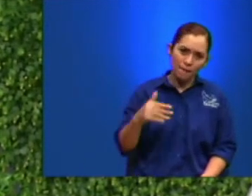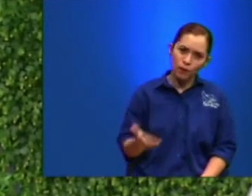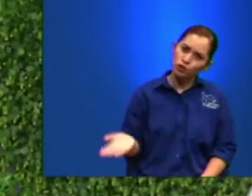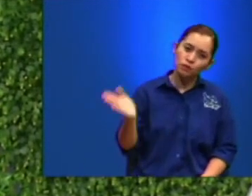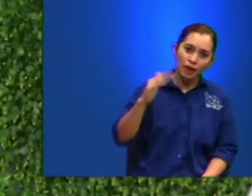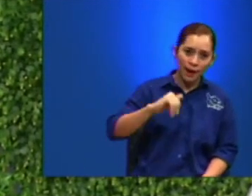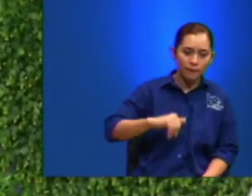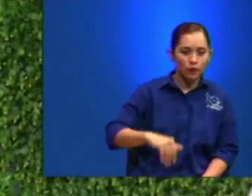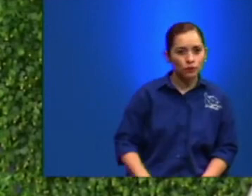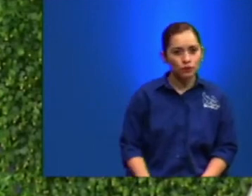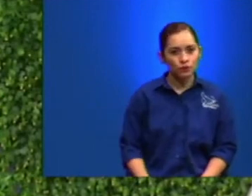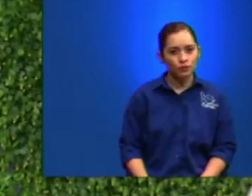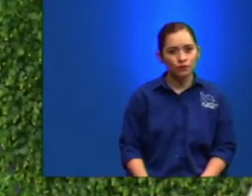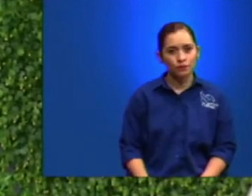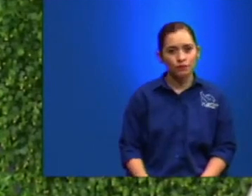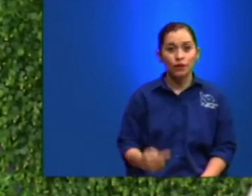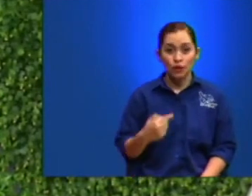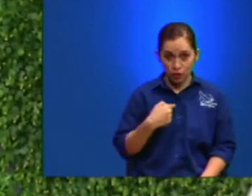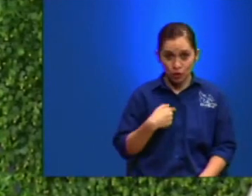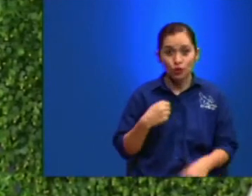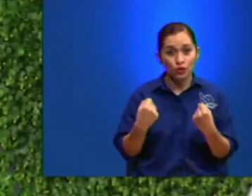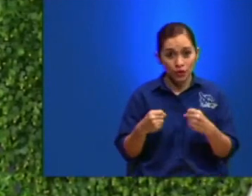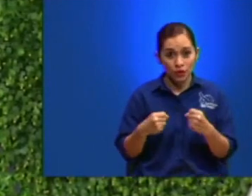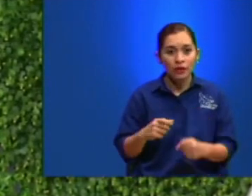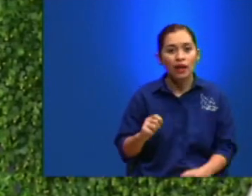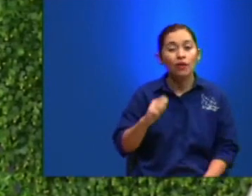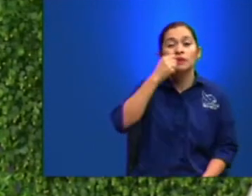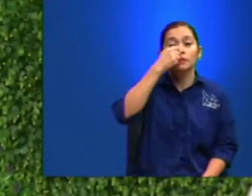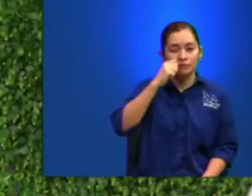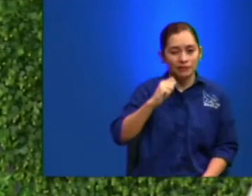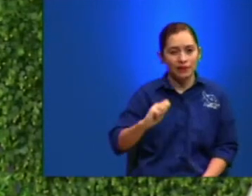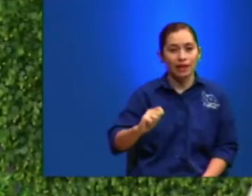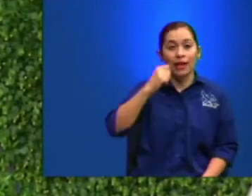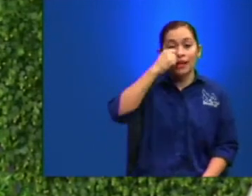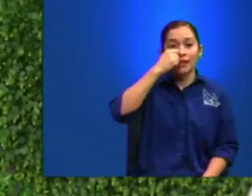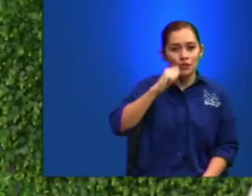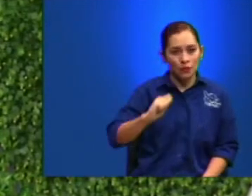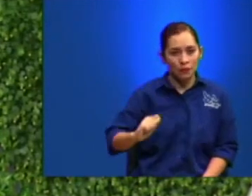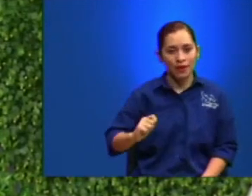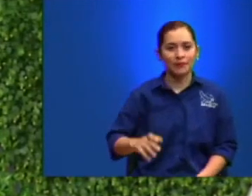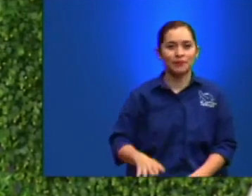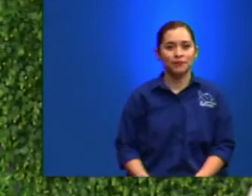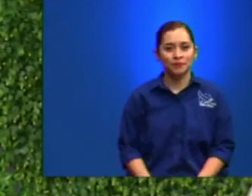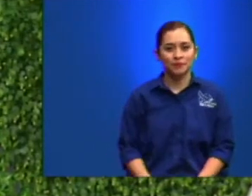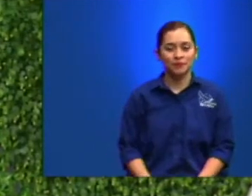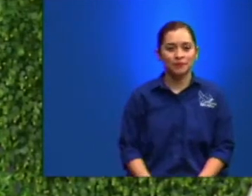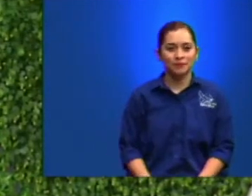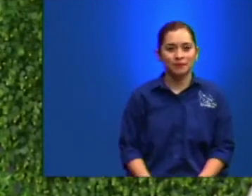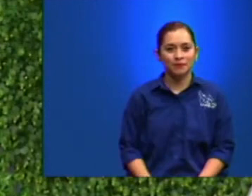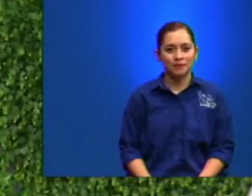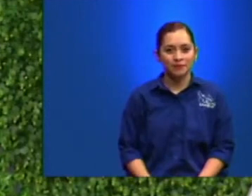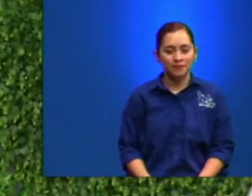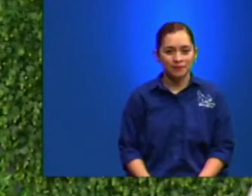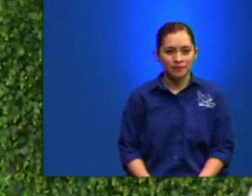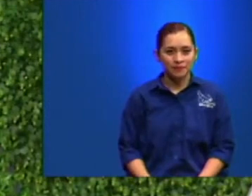venir yo te voy a hacer el hisopado y le hace la troncha adora presente